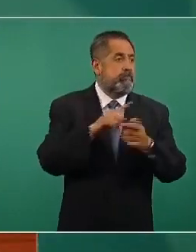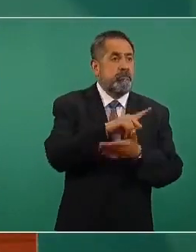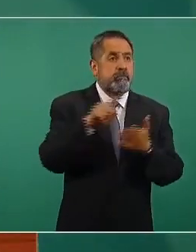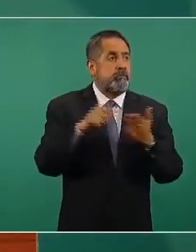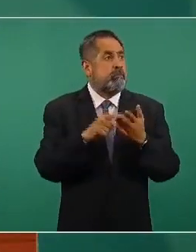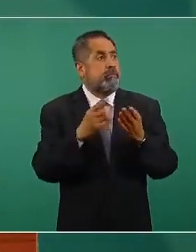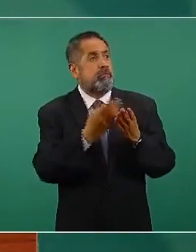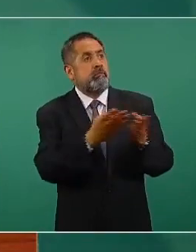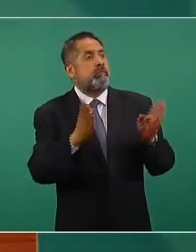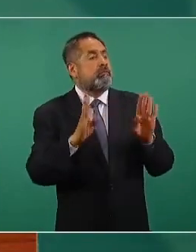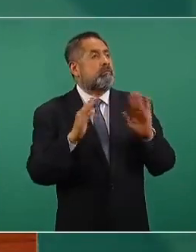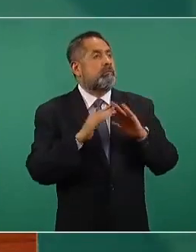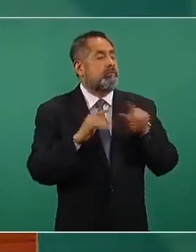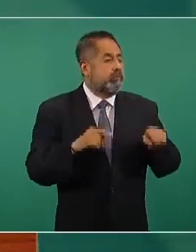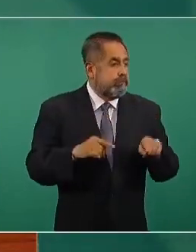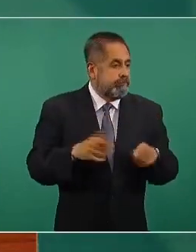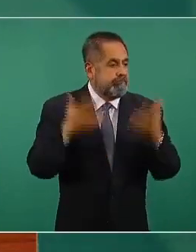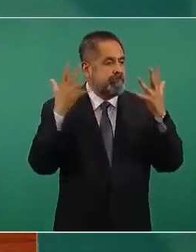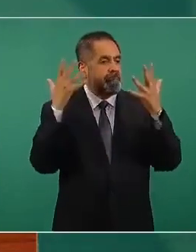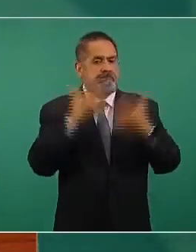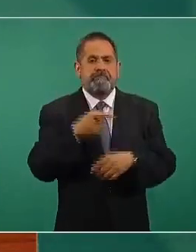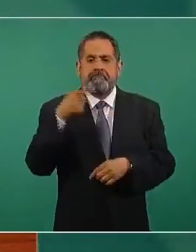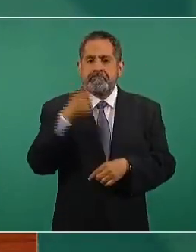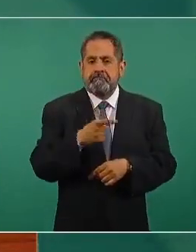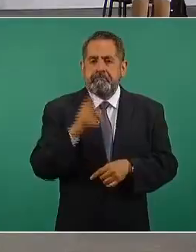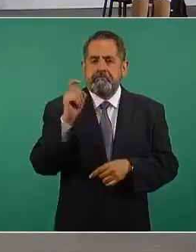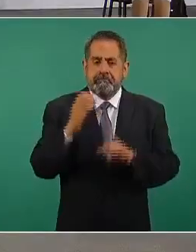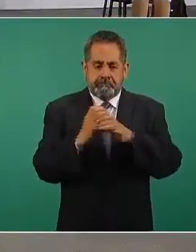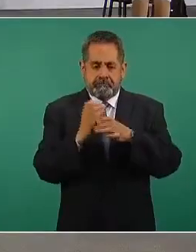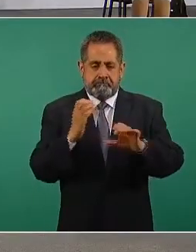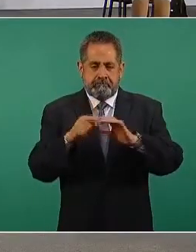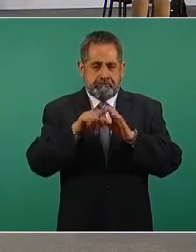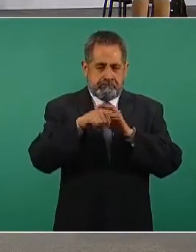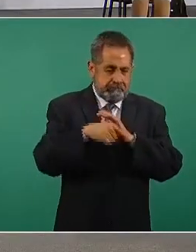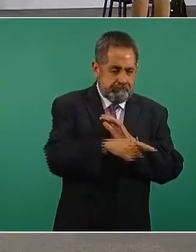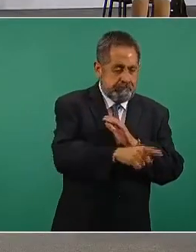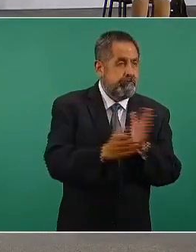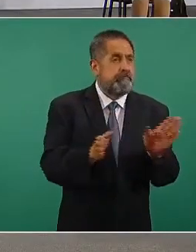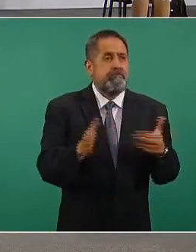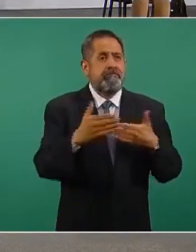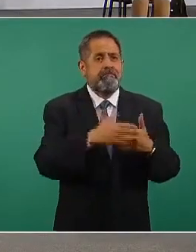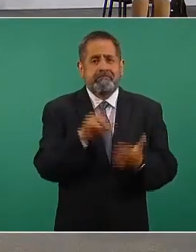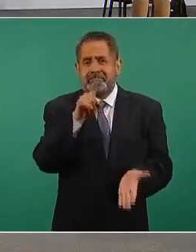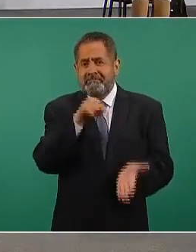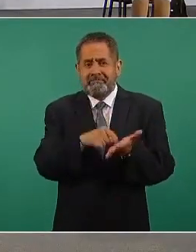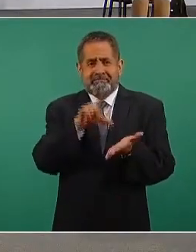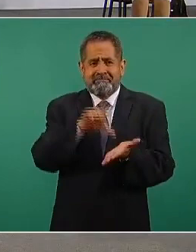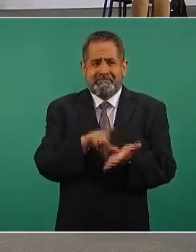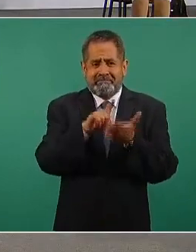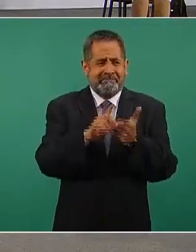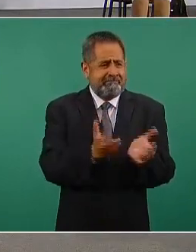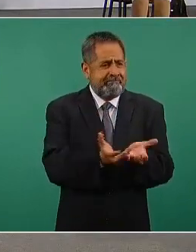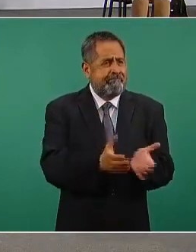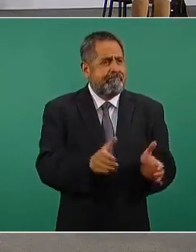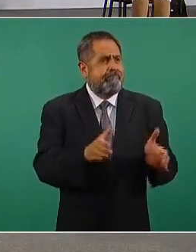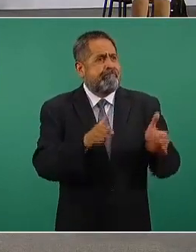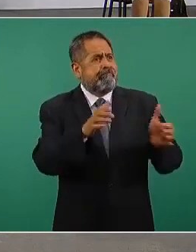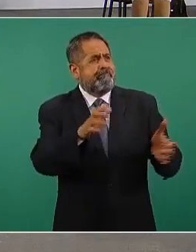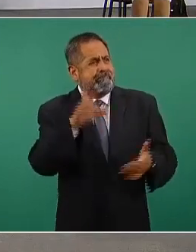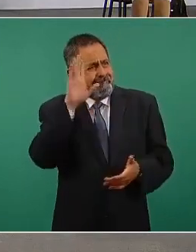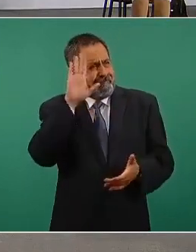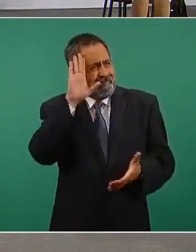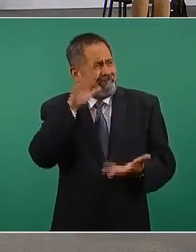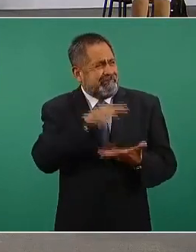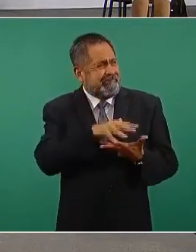en la que se encontraron mangueras, contenedores de 1,000 litros y tanques de almacenamiento, información